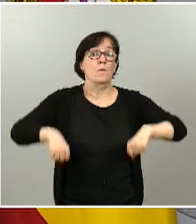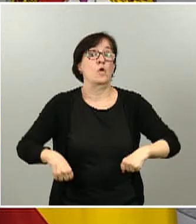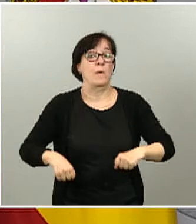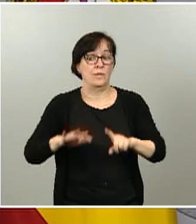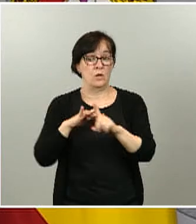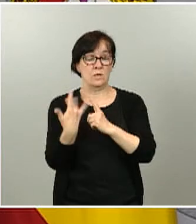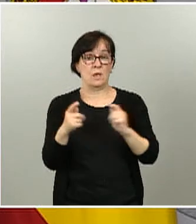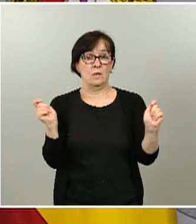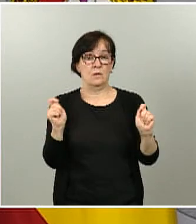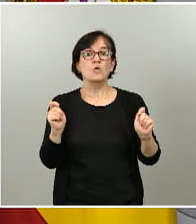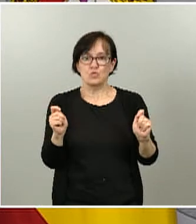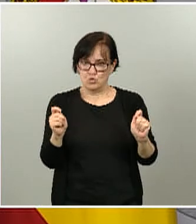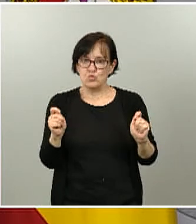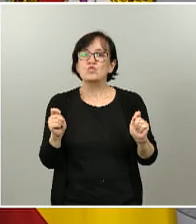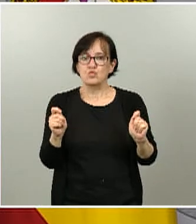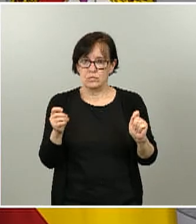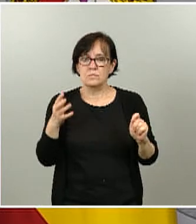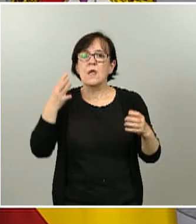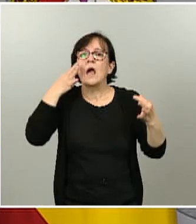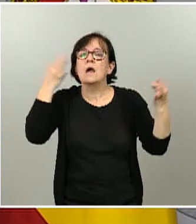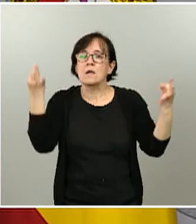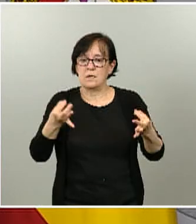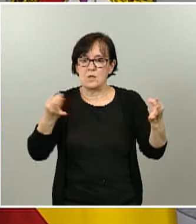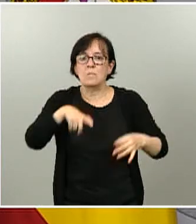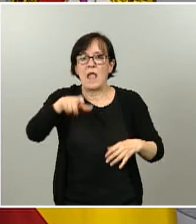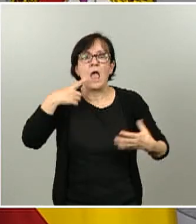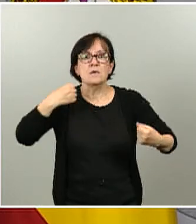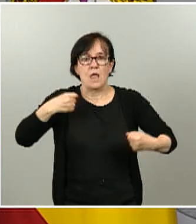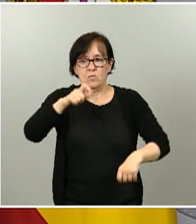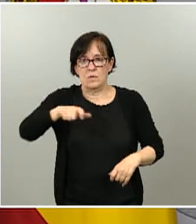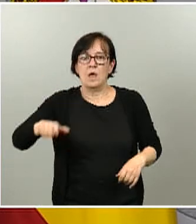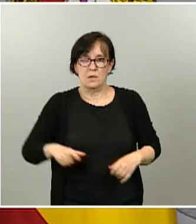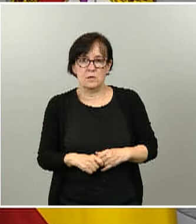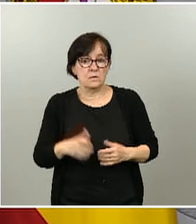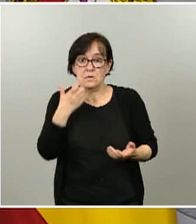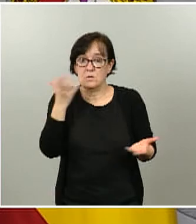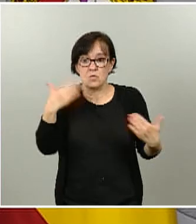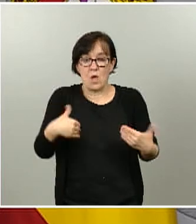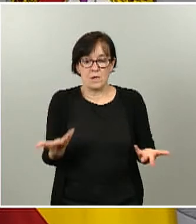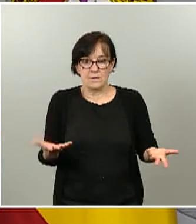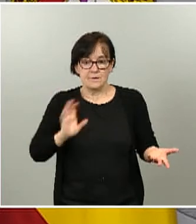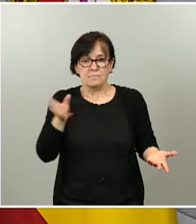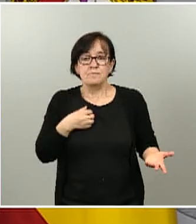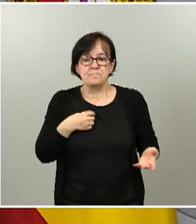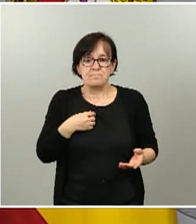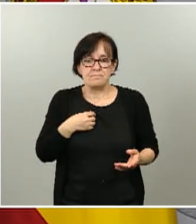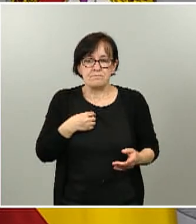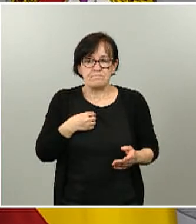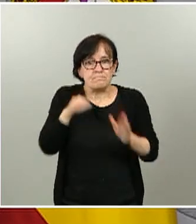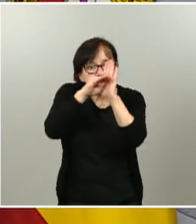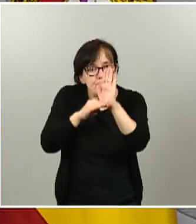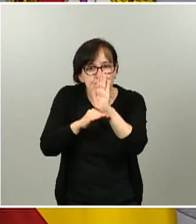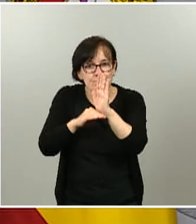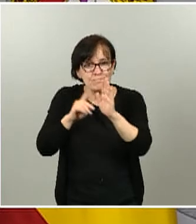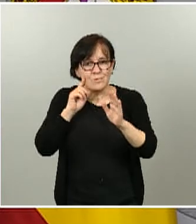grave riesgo para la salud de los ciudadanos. Significaría que no habría capacidad de ordenar la salida de